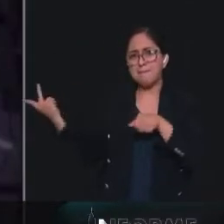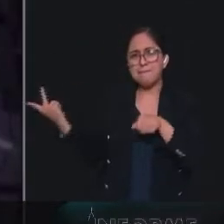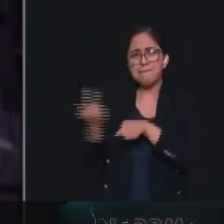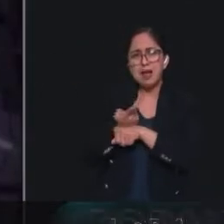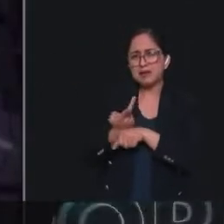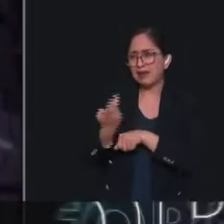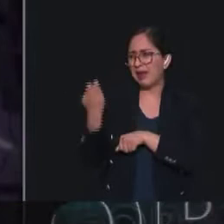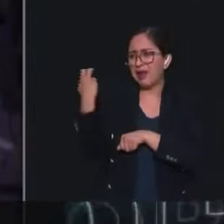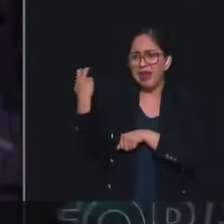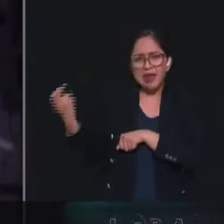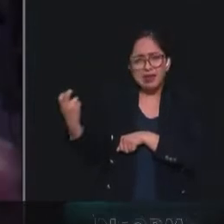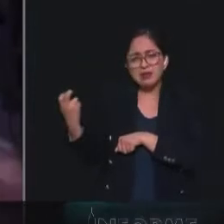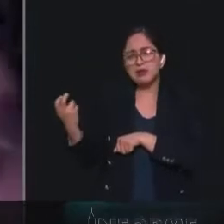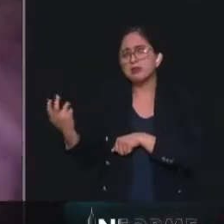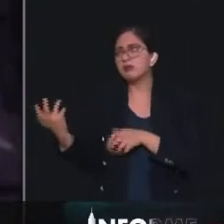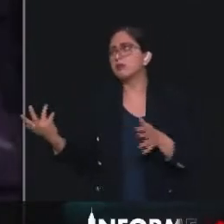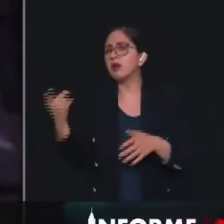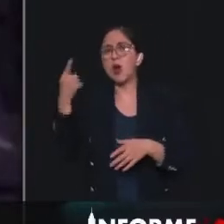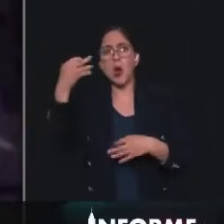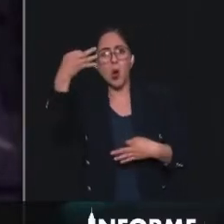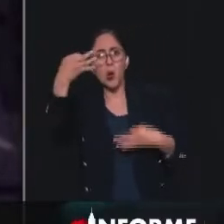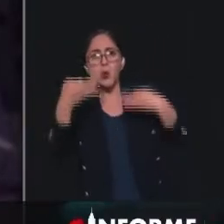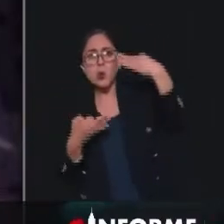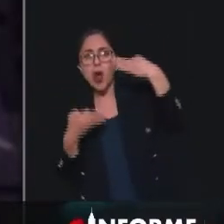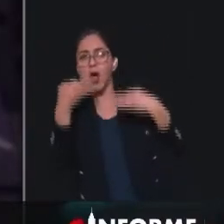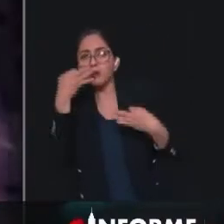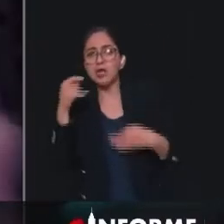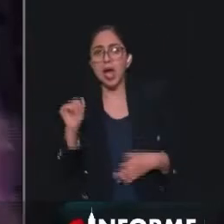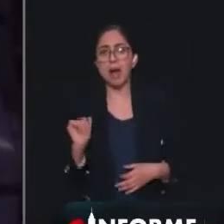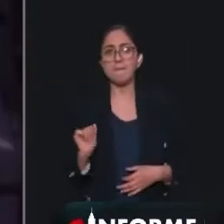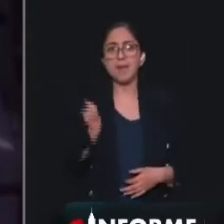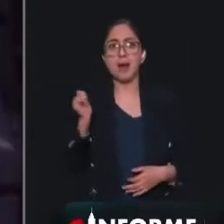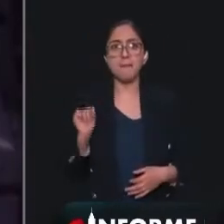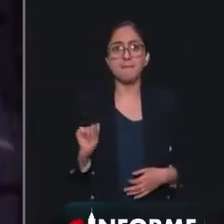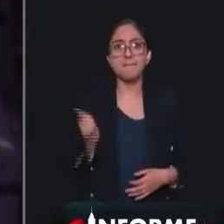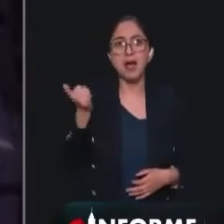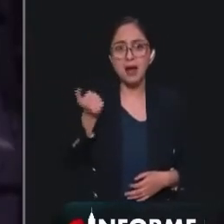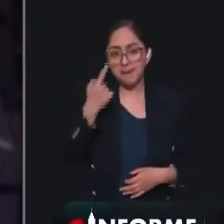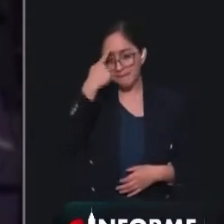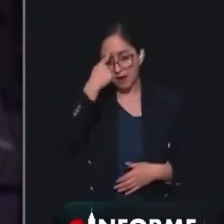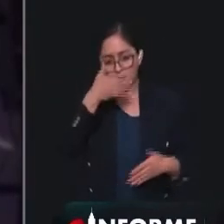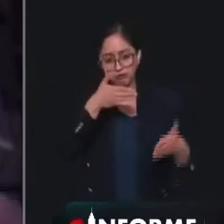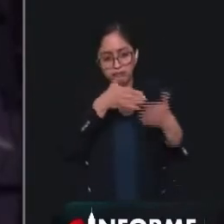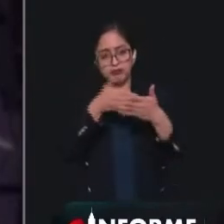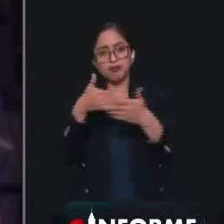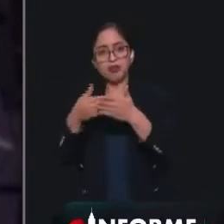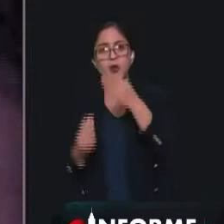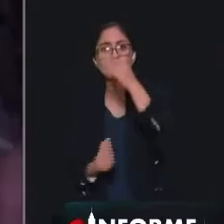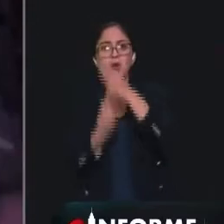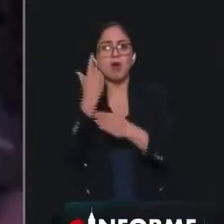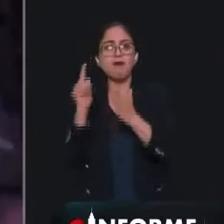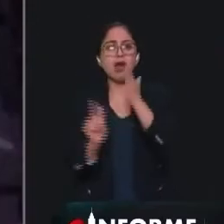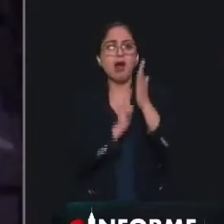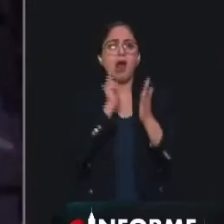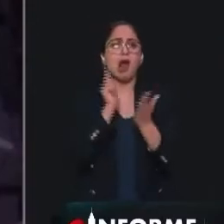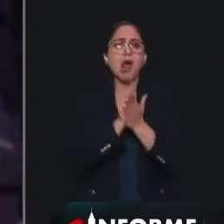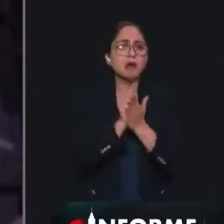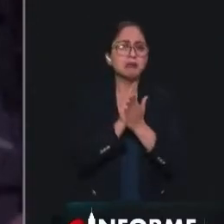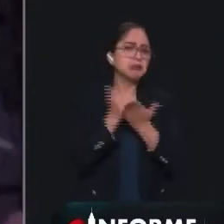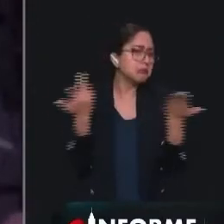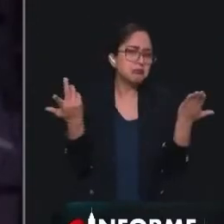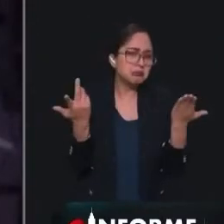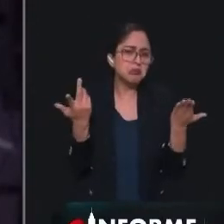cómo los jueces se agarran de ahí para frenar la reforma energética. Bueno, hay que hacer una reforma